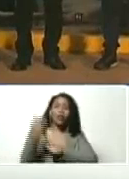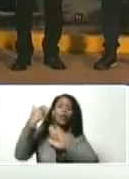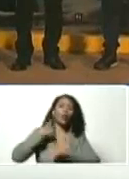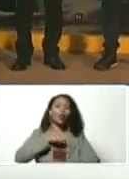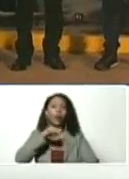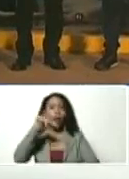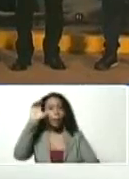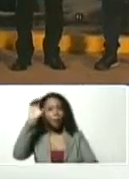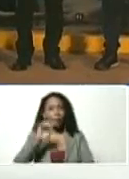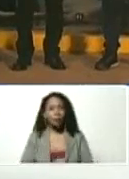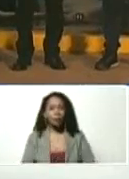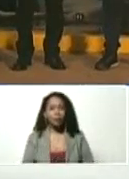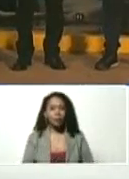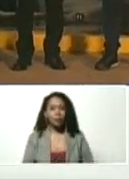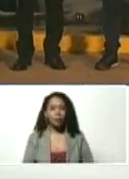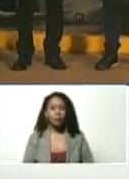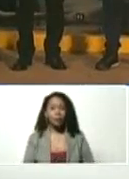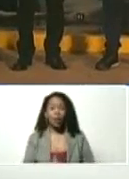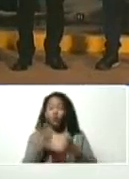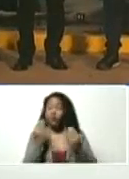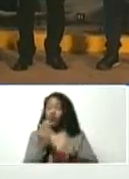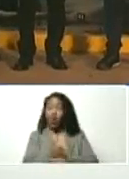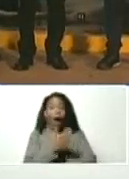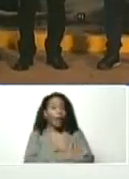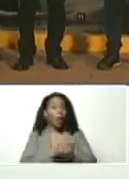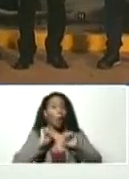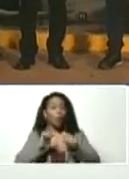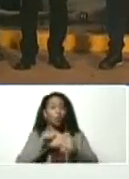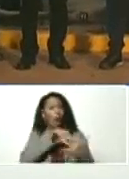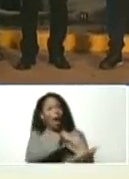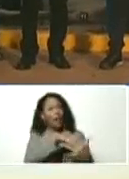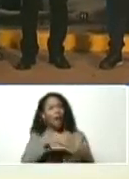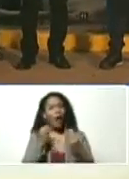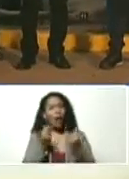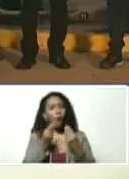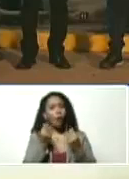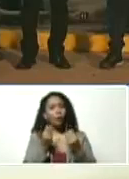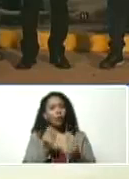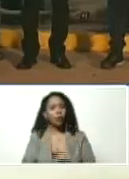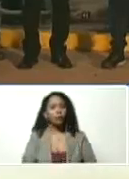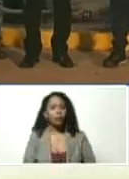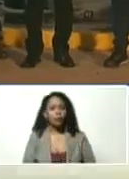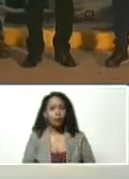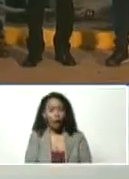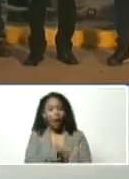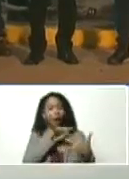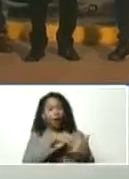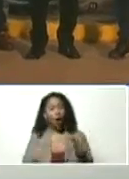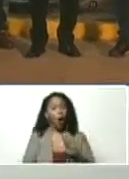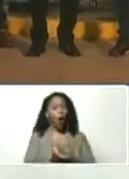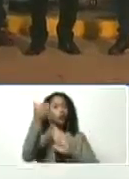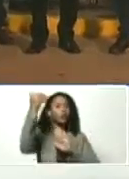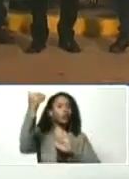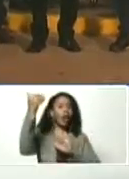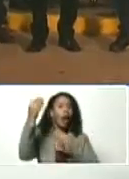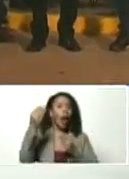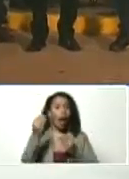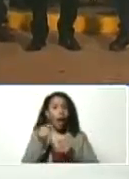país. Mucho antes empezó la guerra económica. La guerra contra la